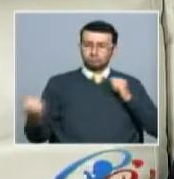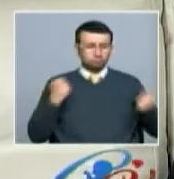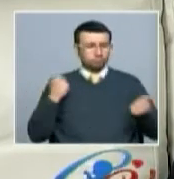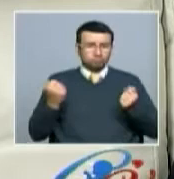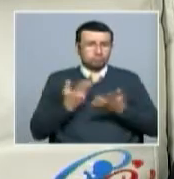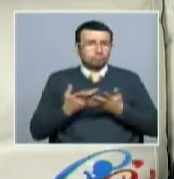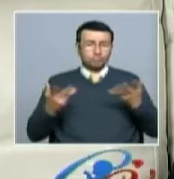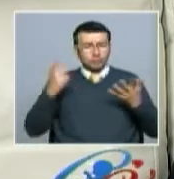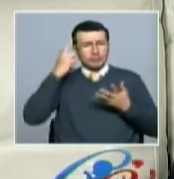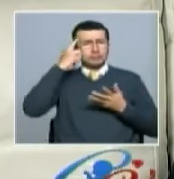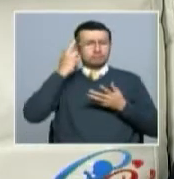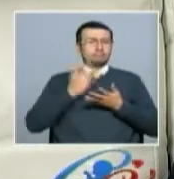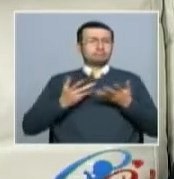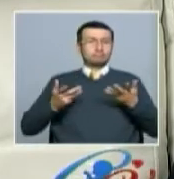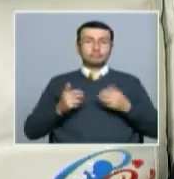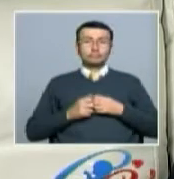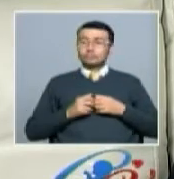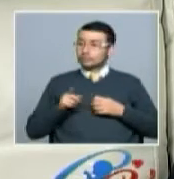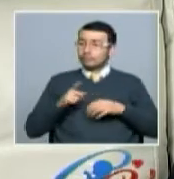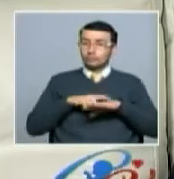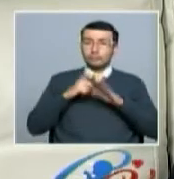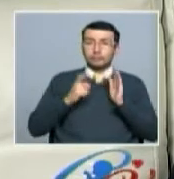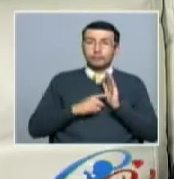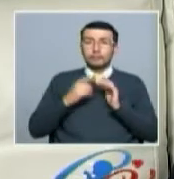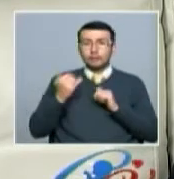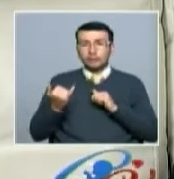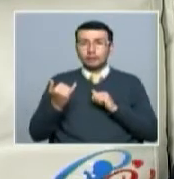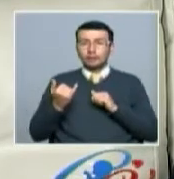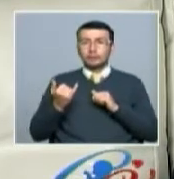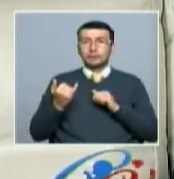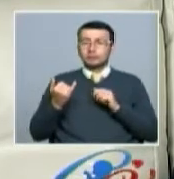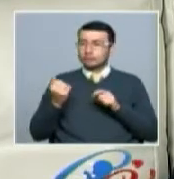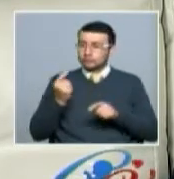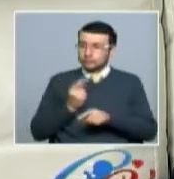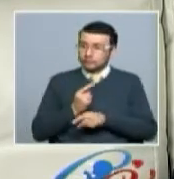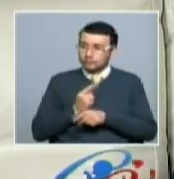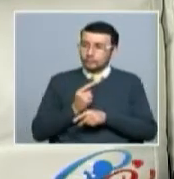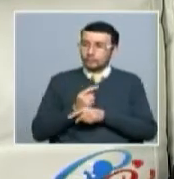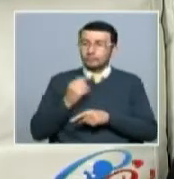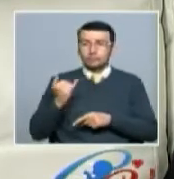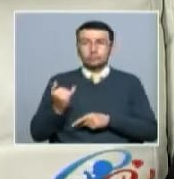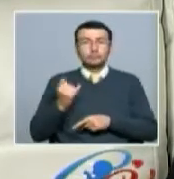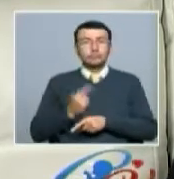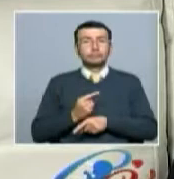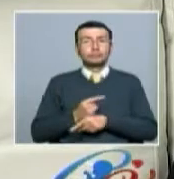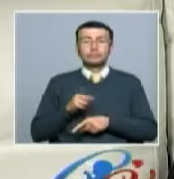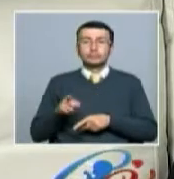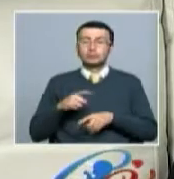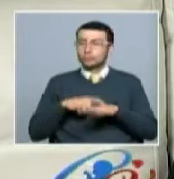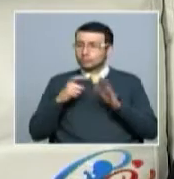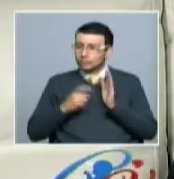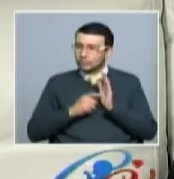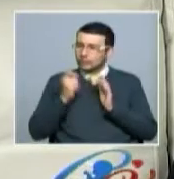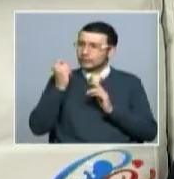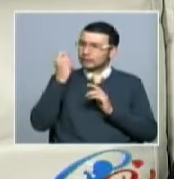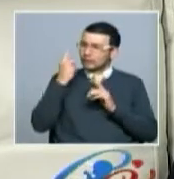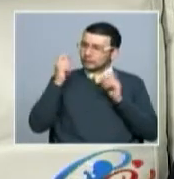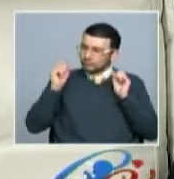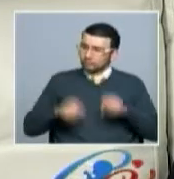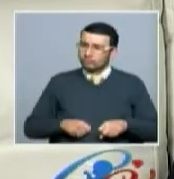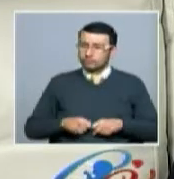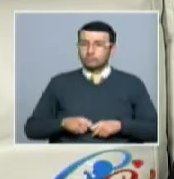que a todo nivel estas estructuras que son muy complejas y que las vamos a tratar lo más entendible posible